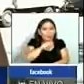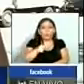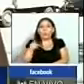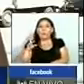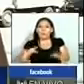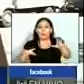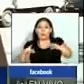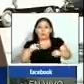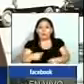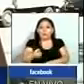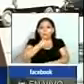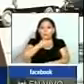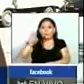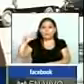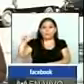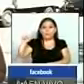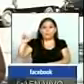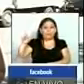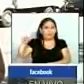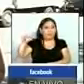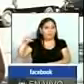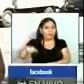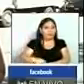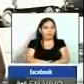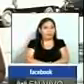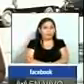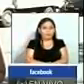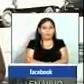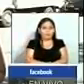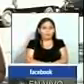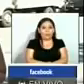cerca Laura Sepúlveda Voz de América Nueva York